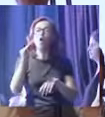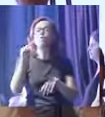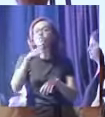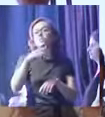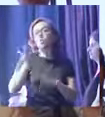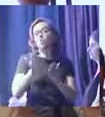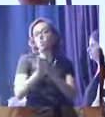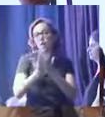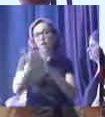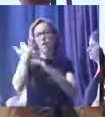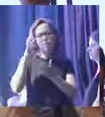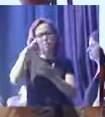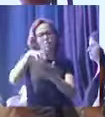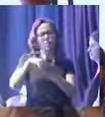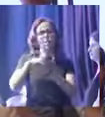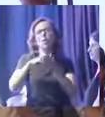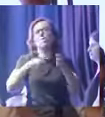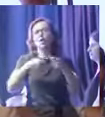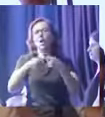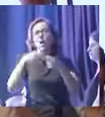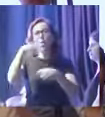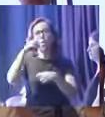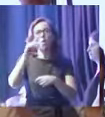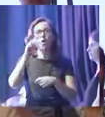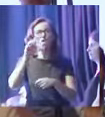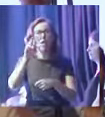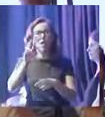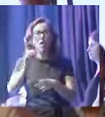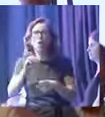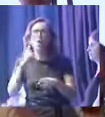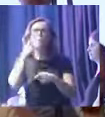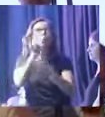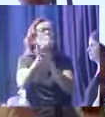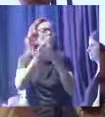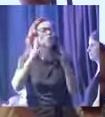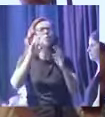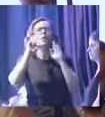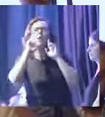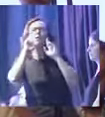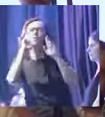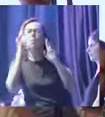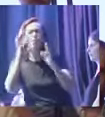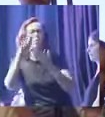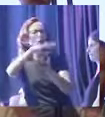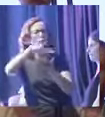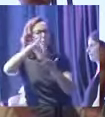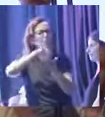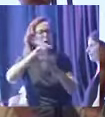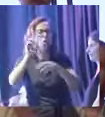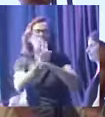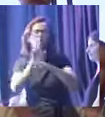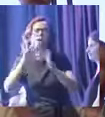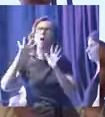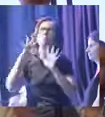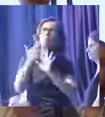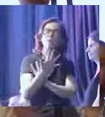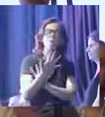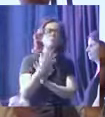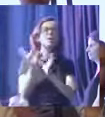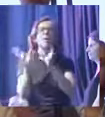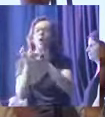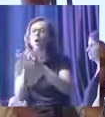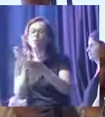una revolución de respeto al ambiente, un cuidado hacia la ciudad, una comunidad que clasifique,